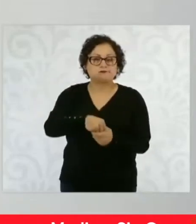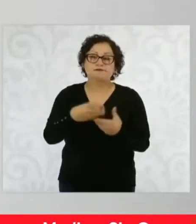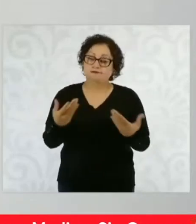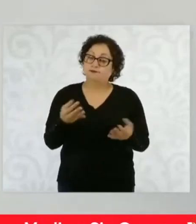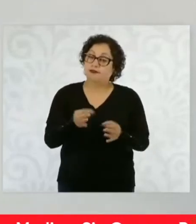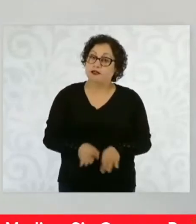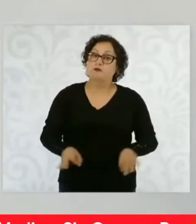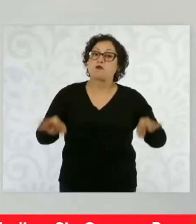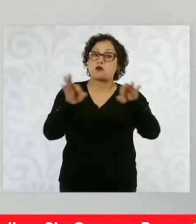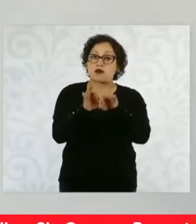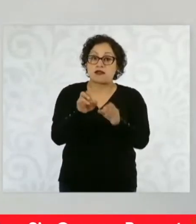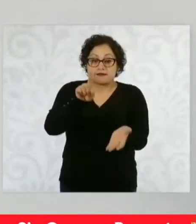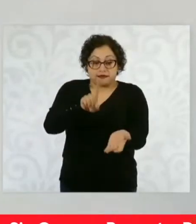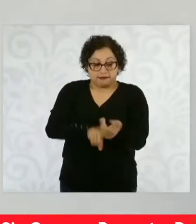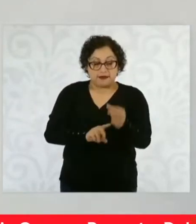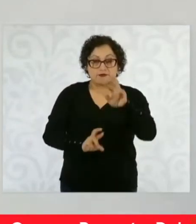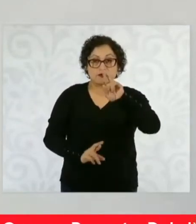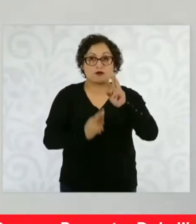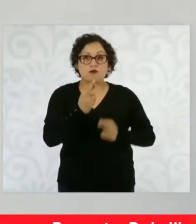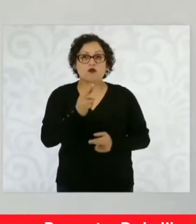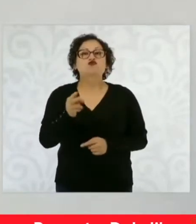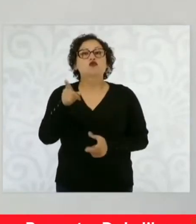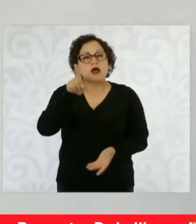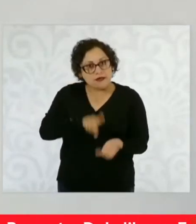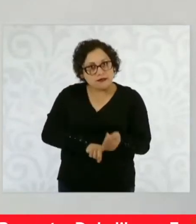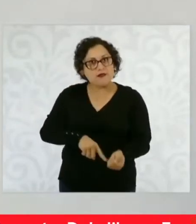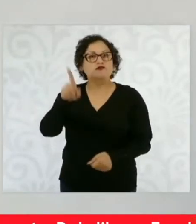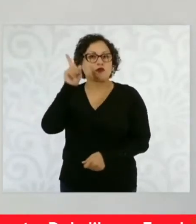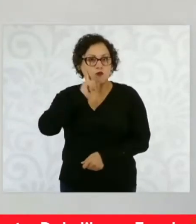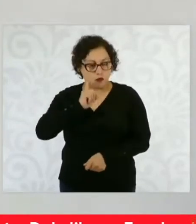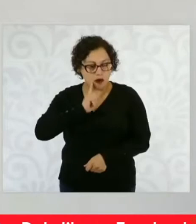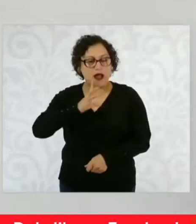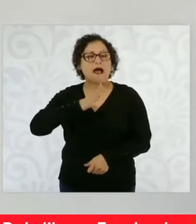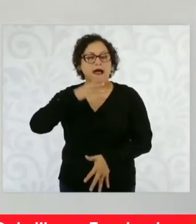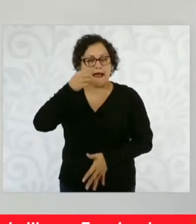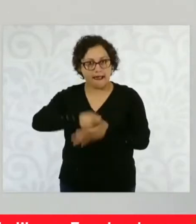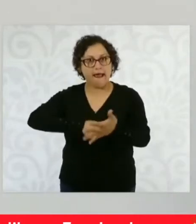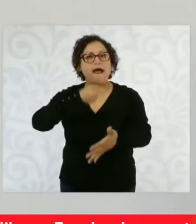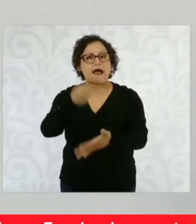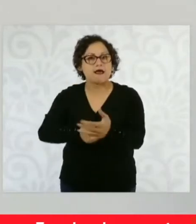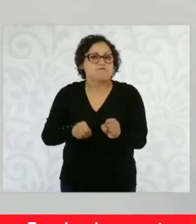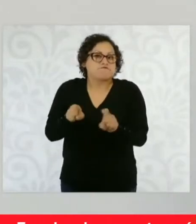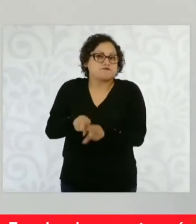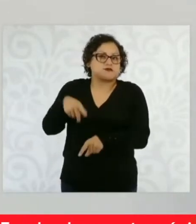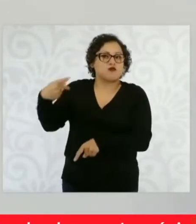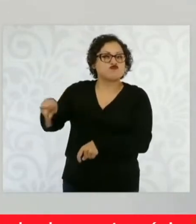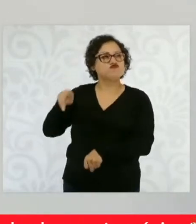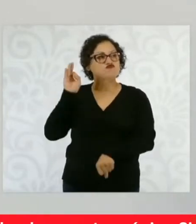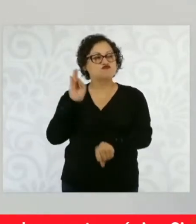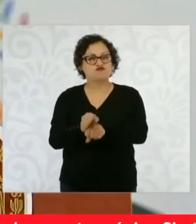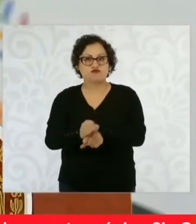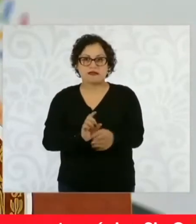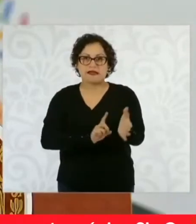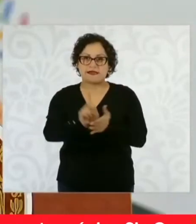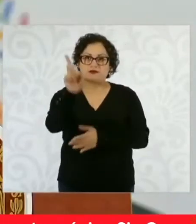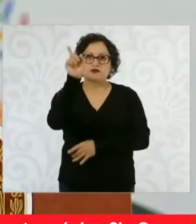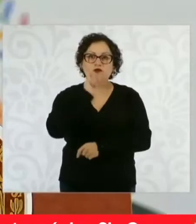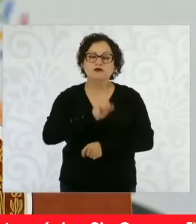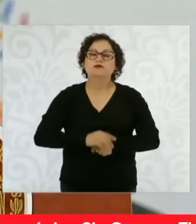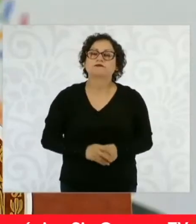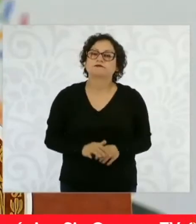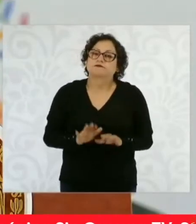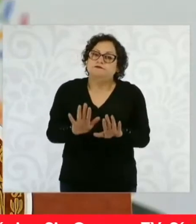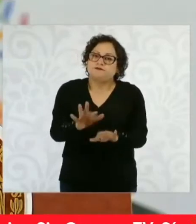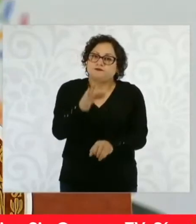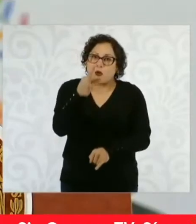dentro de esta revolución ellas estaban encabezando la propia. Y bueno, finalmente yo creo que la mejor o una